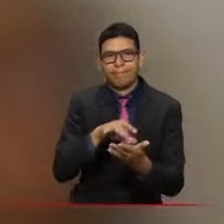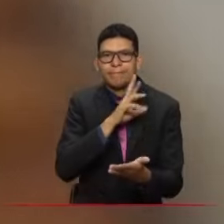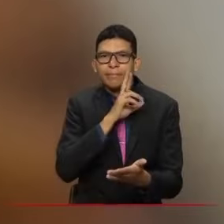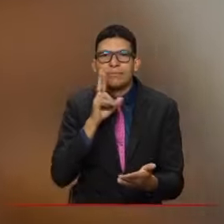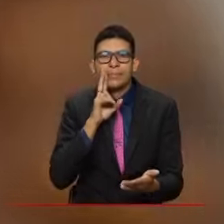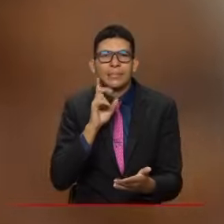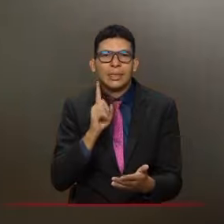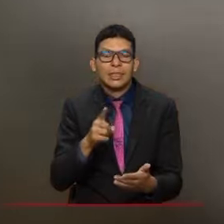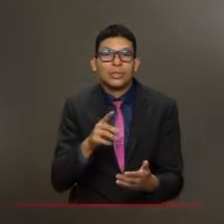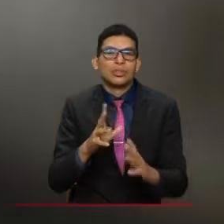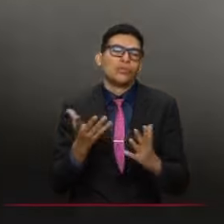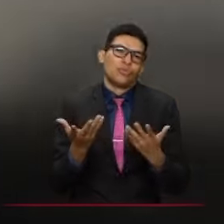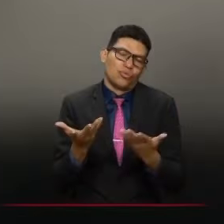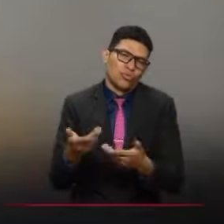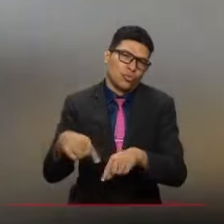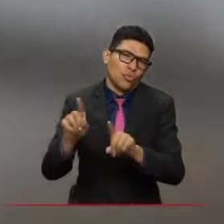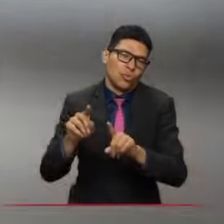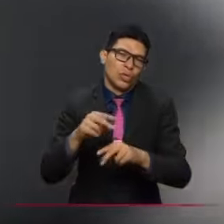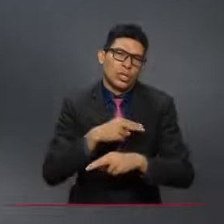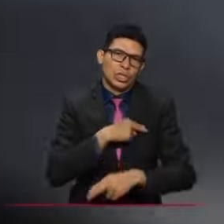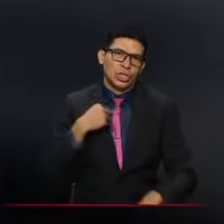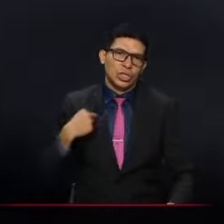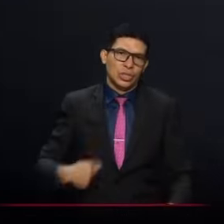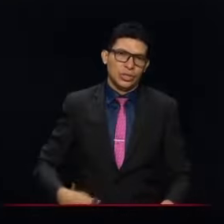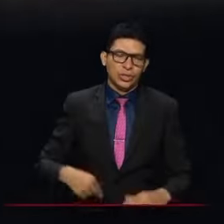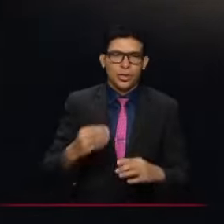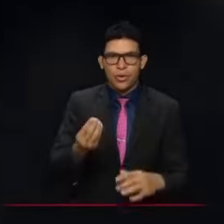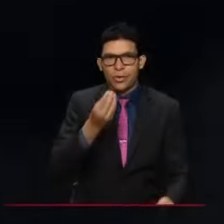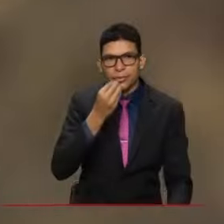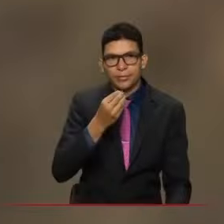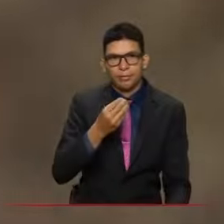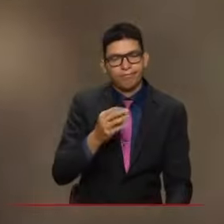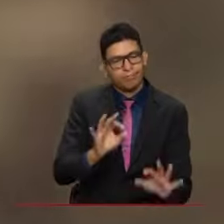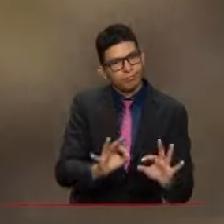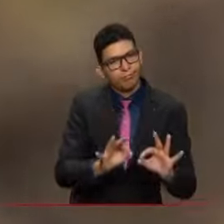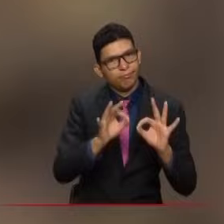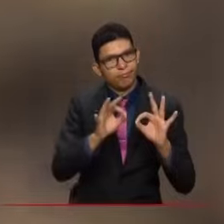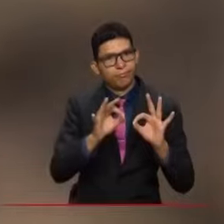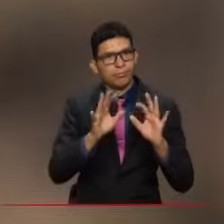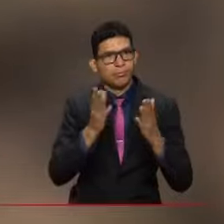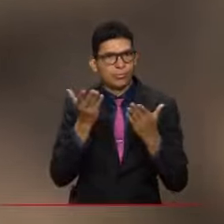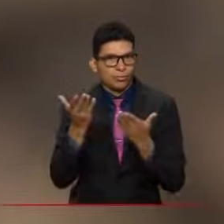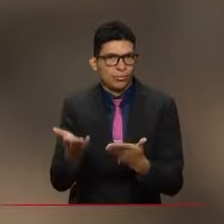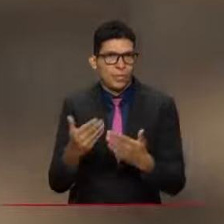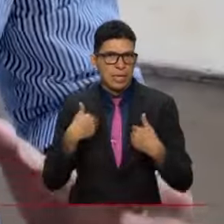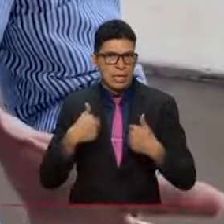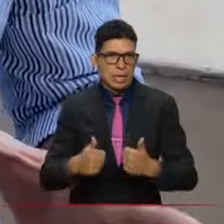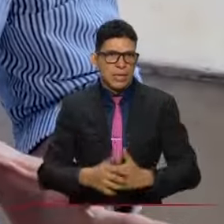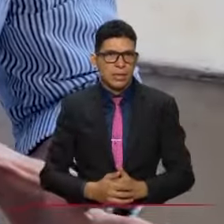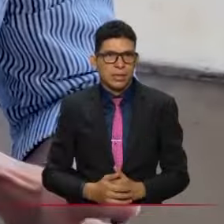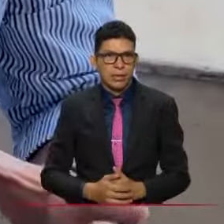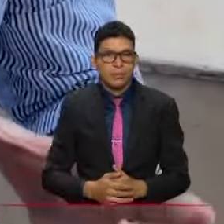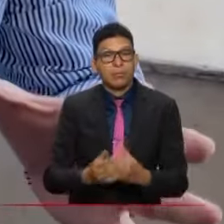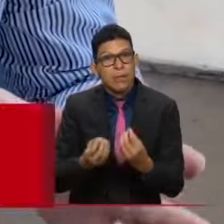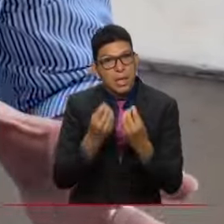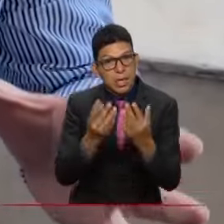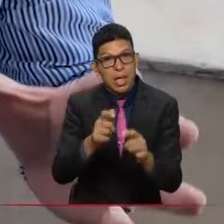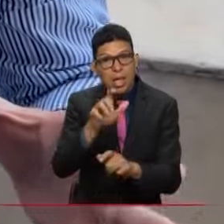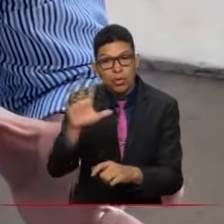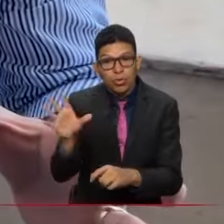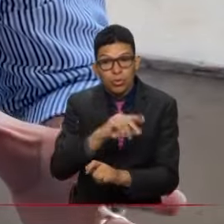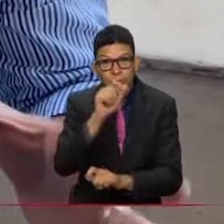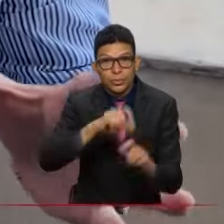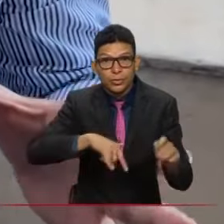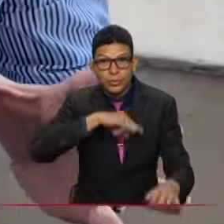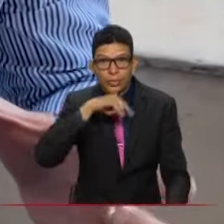restaurante de comida china. Con el objetivo de mantener excelentes condiciones de salubridad y así garantizamos que todos los yumbeños tengan entornos